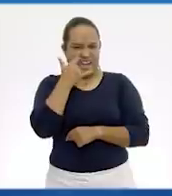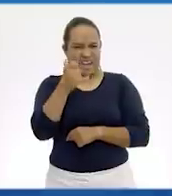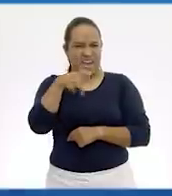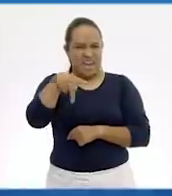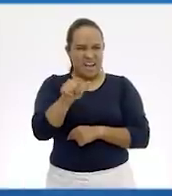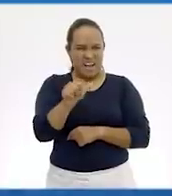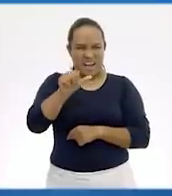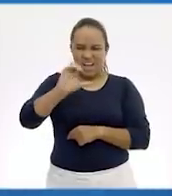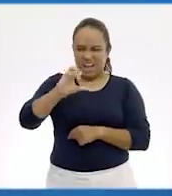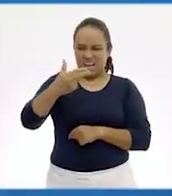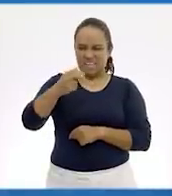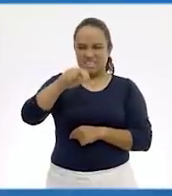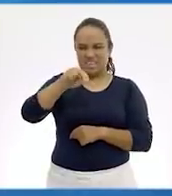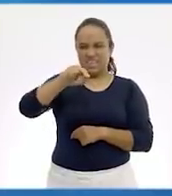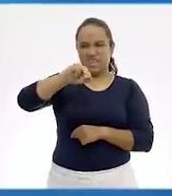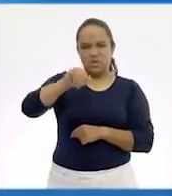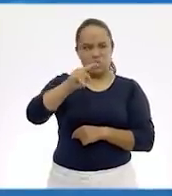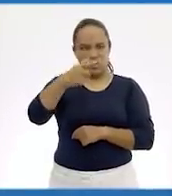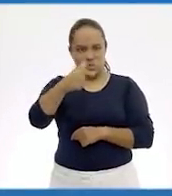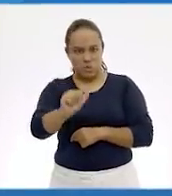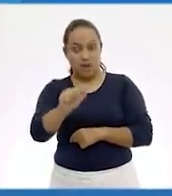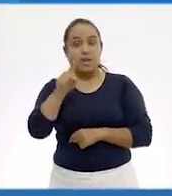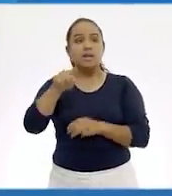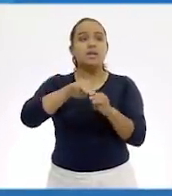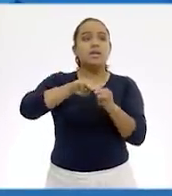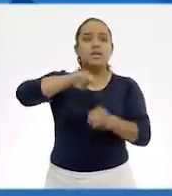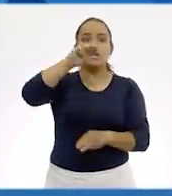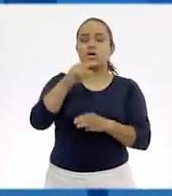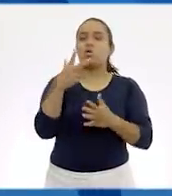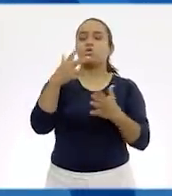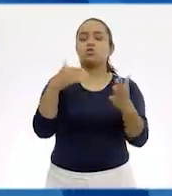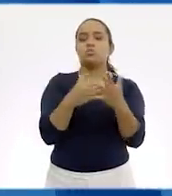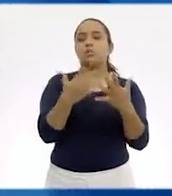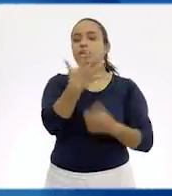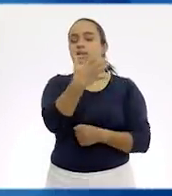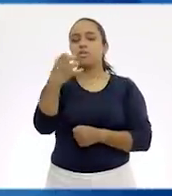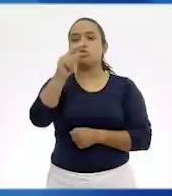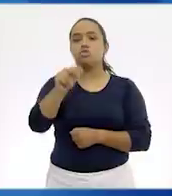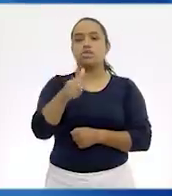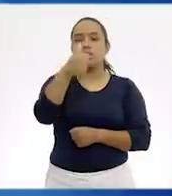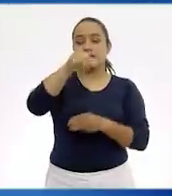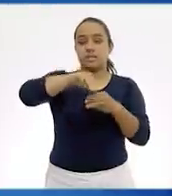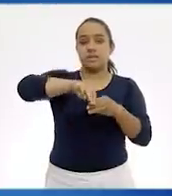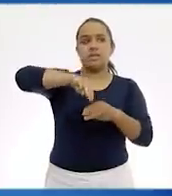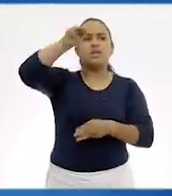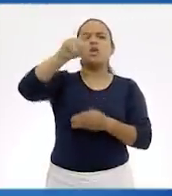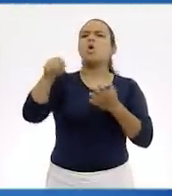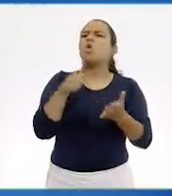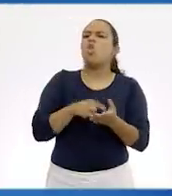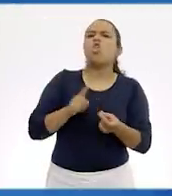Kanchenjunga. Mide 8.586 metros y está en Nepal.